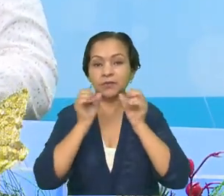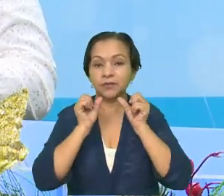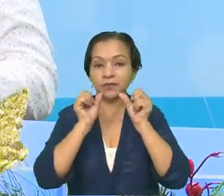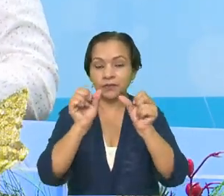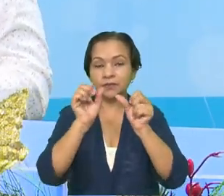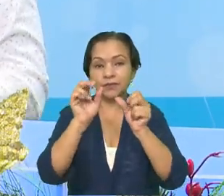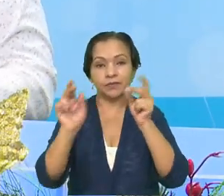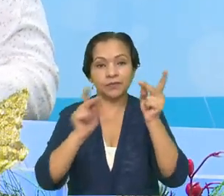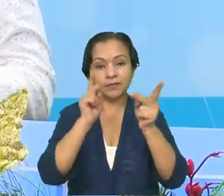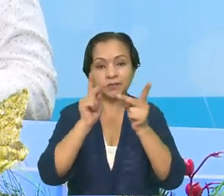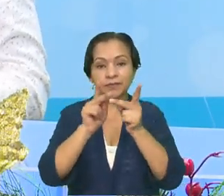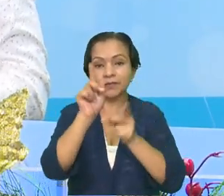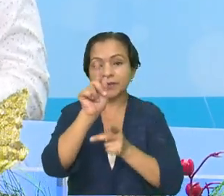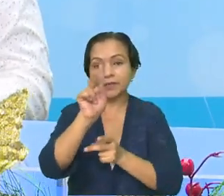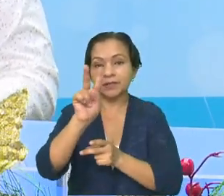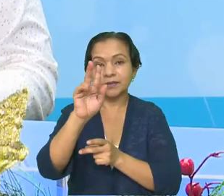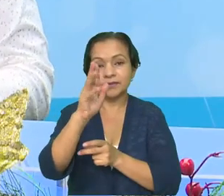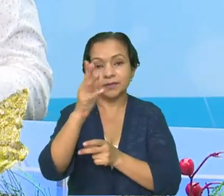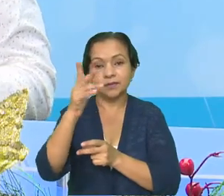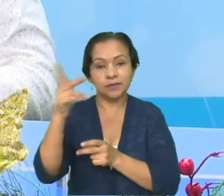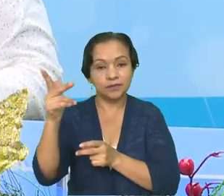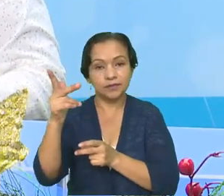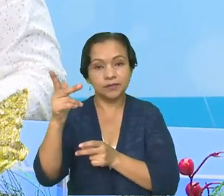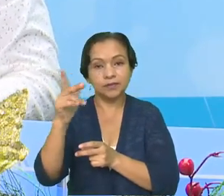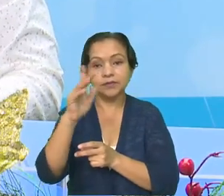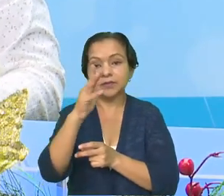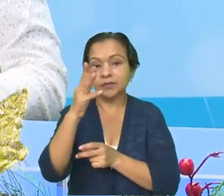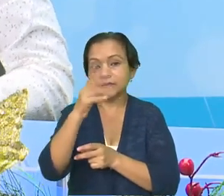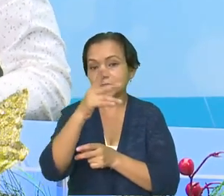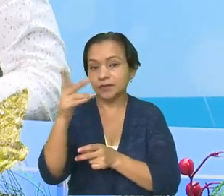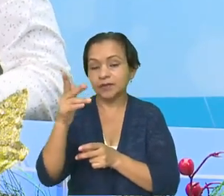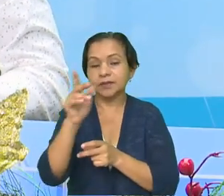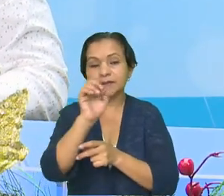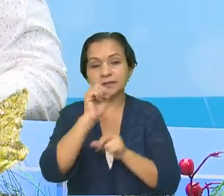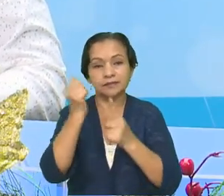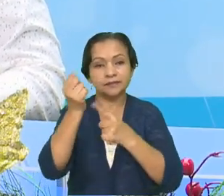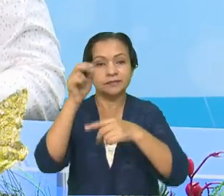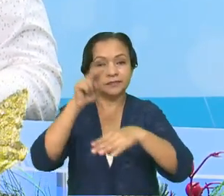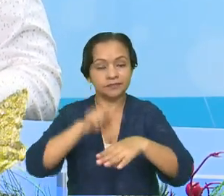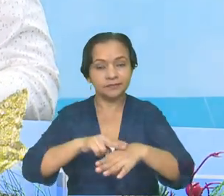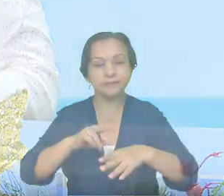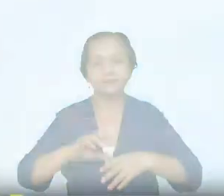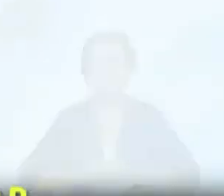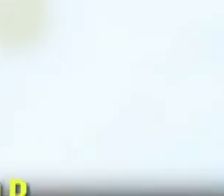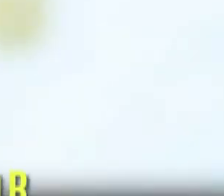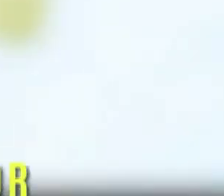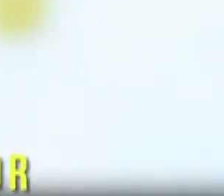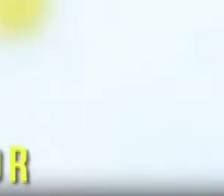excelente programación del canal parlamentario, el canal 98, el canal de la Asamblea Nacional.